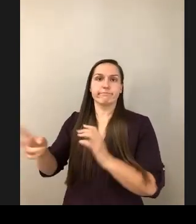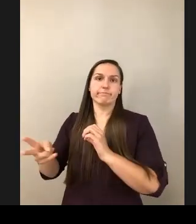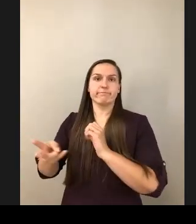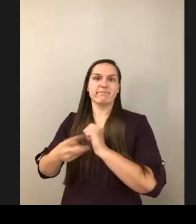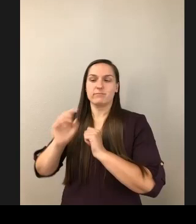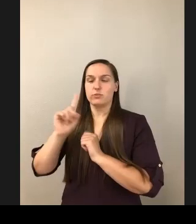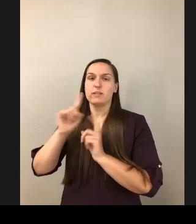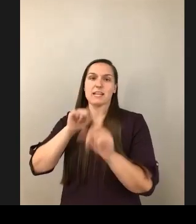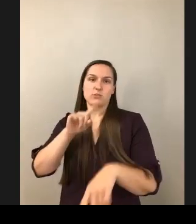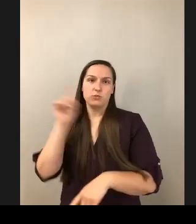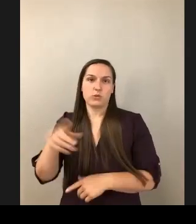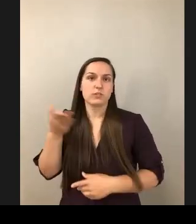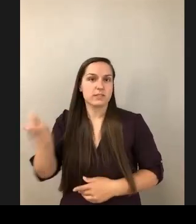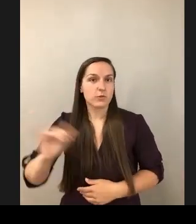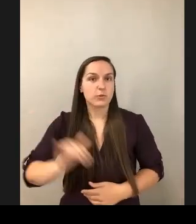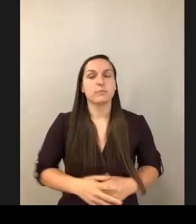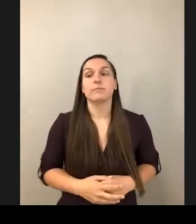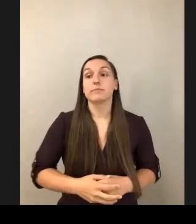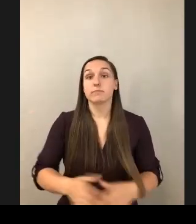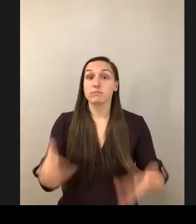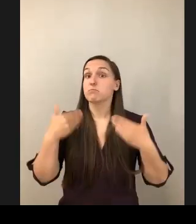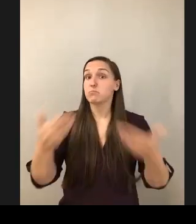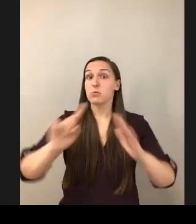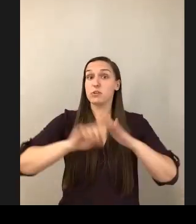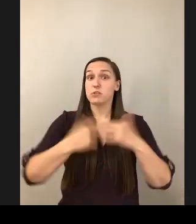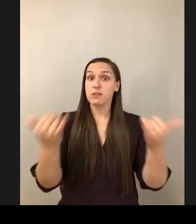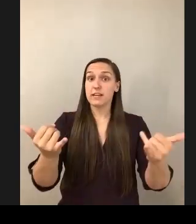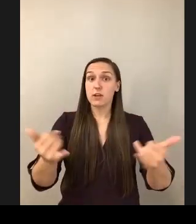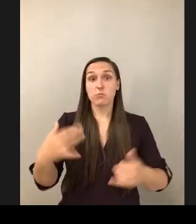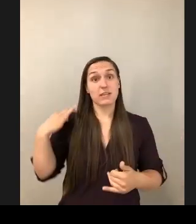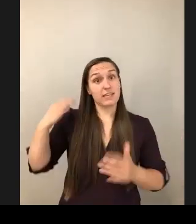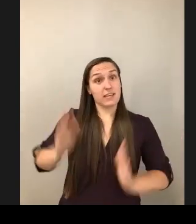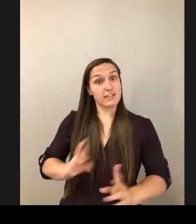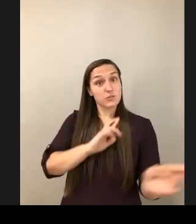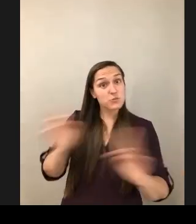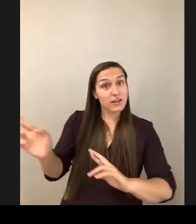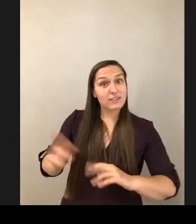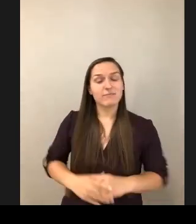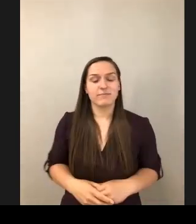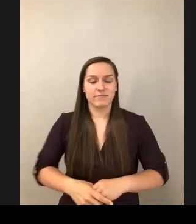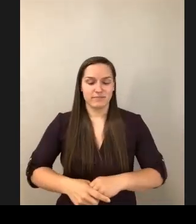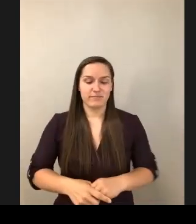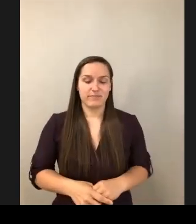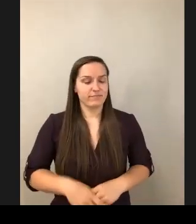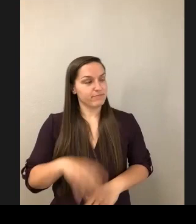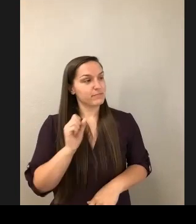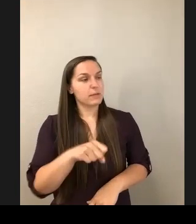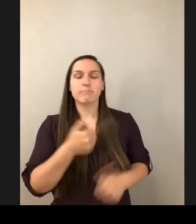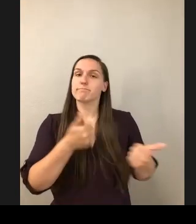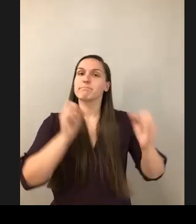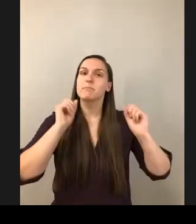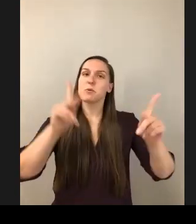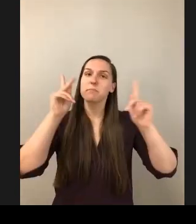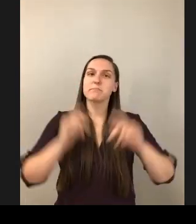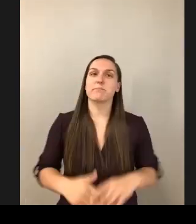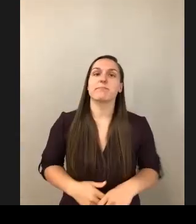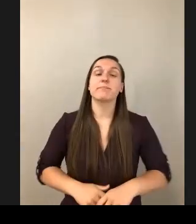A, preguntas y respuestas en línea. Vamos a comenzar con los